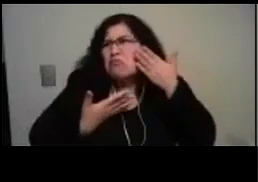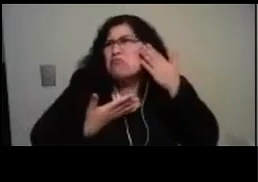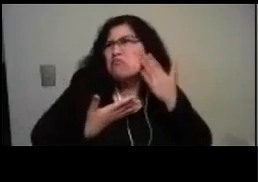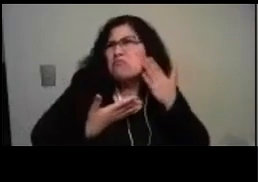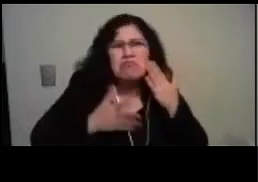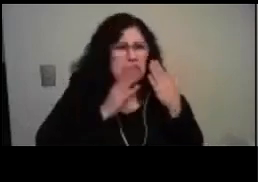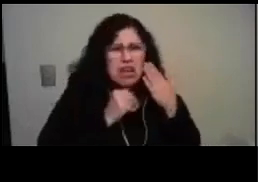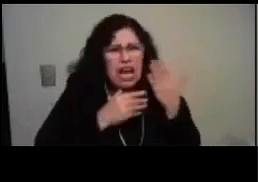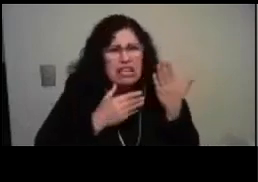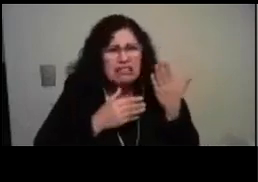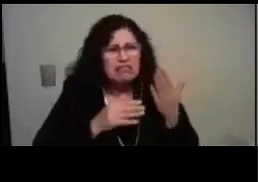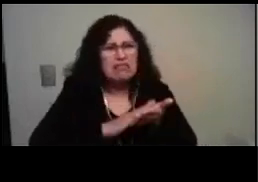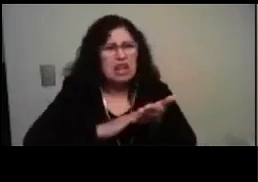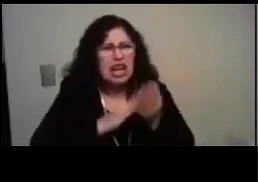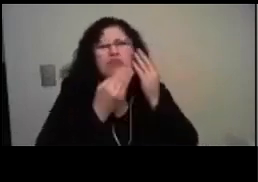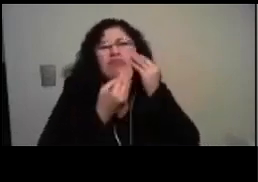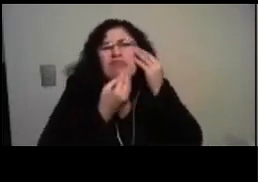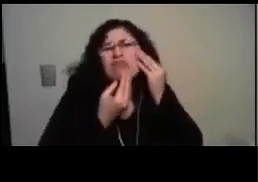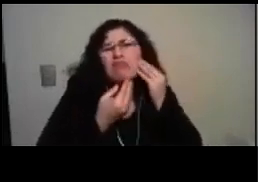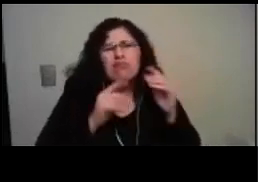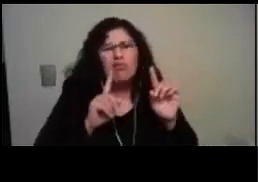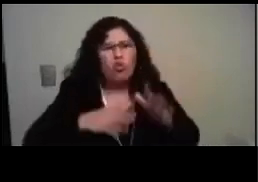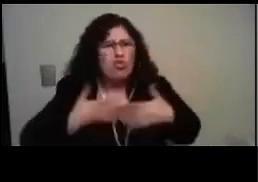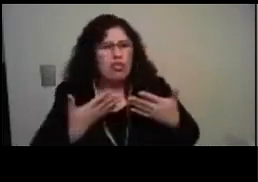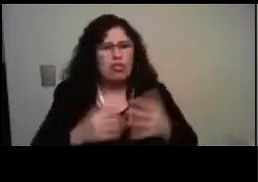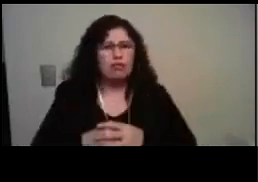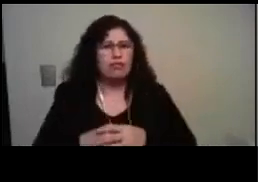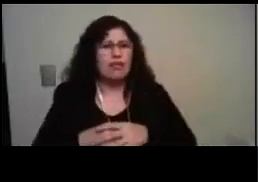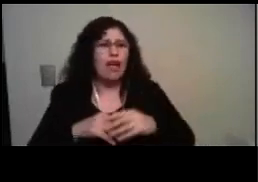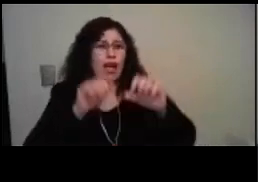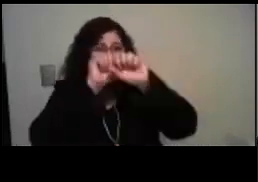discriminar entre una parálisis facial periférica y una central,